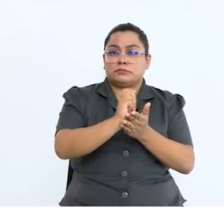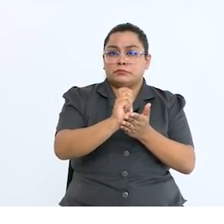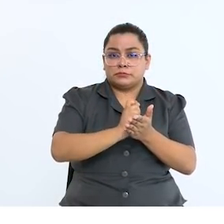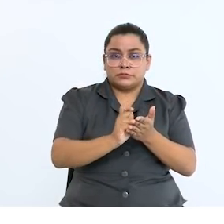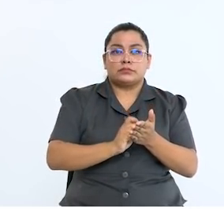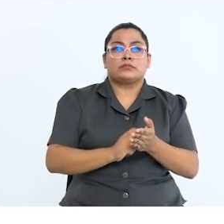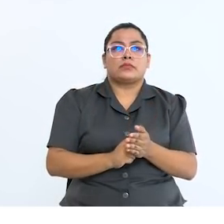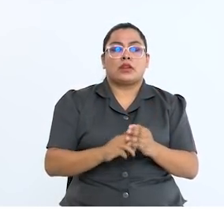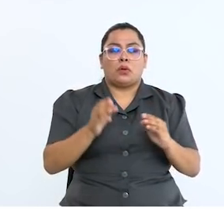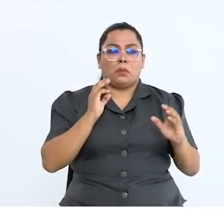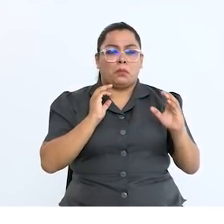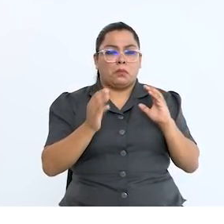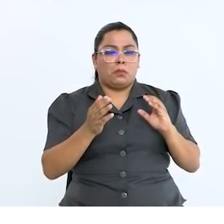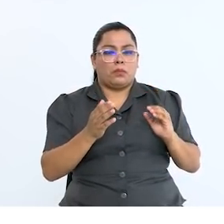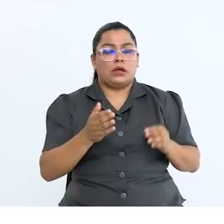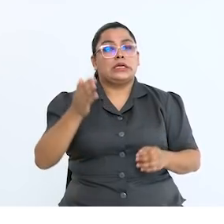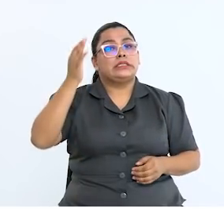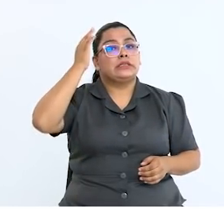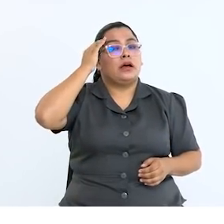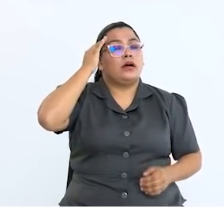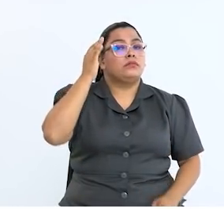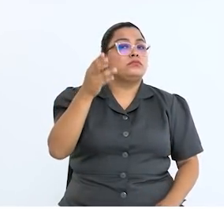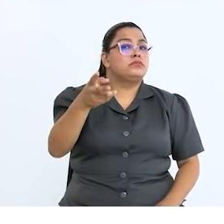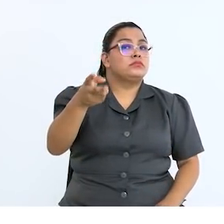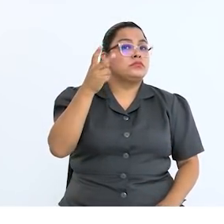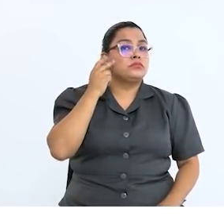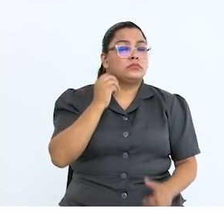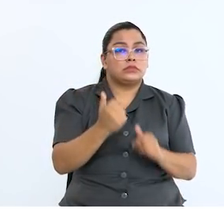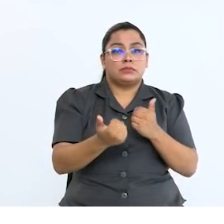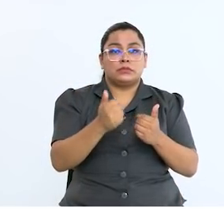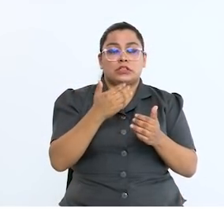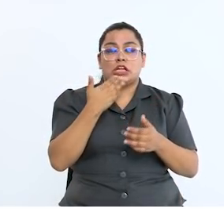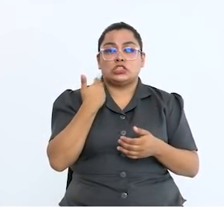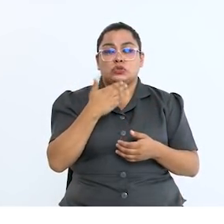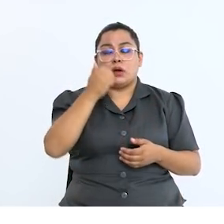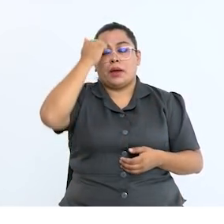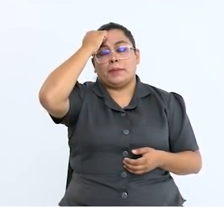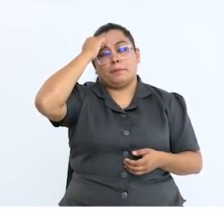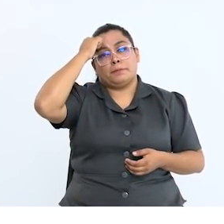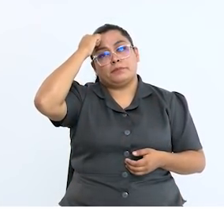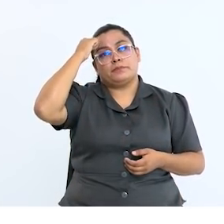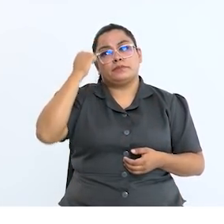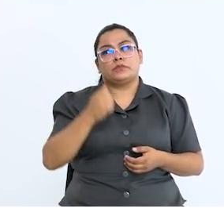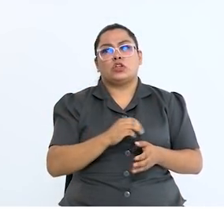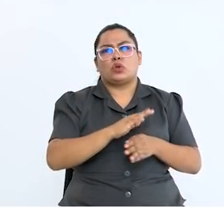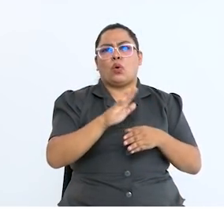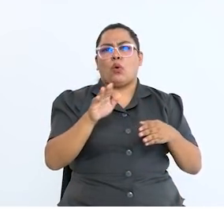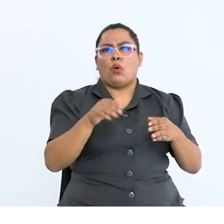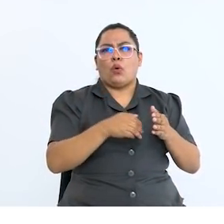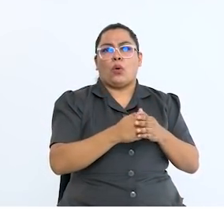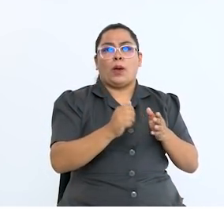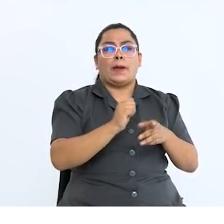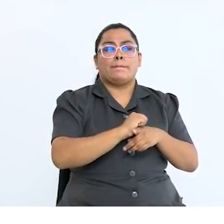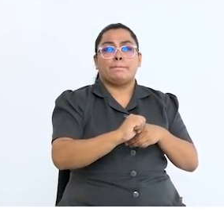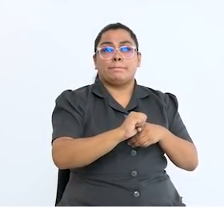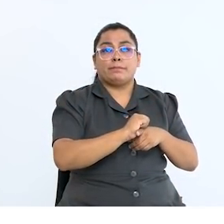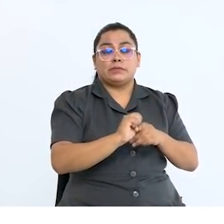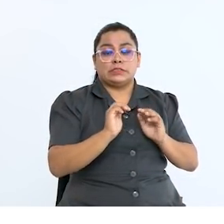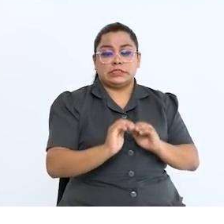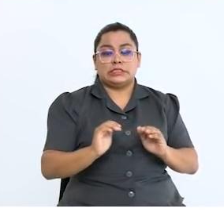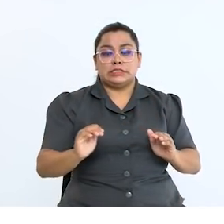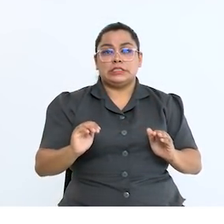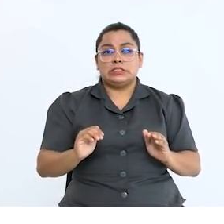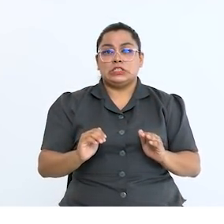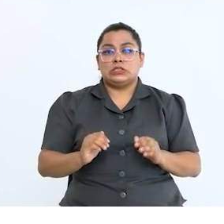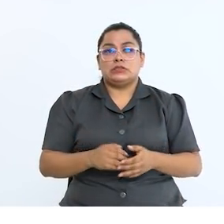lectura, escritura, conversar y saber escuchar de acuerdo a las situaciones de aprendizaje. Todo ello debe practicarse